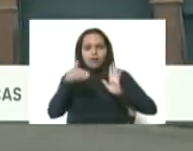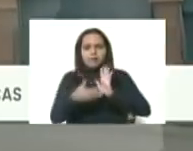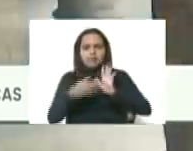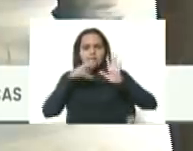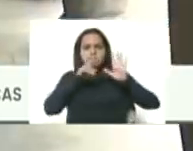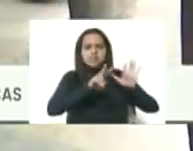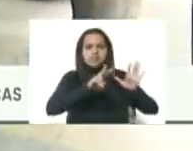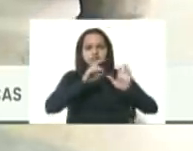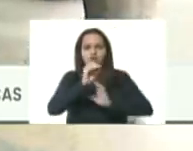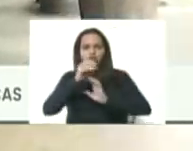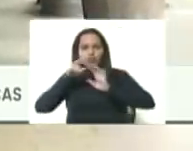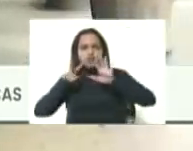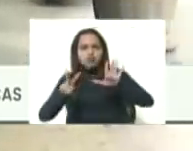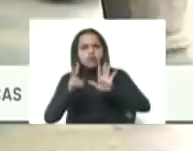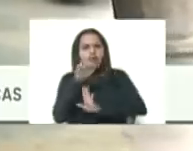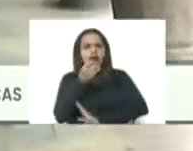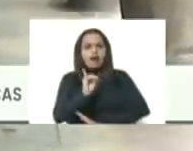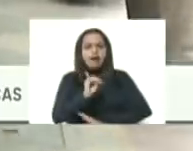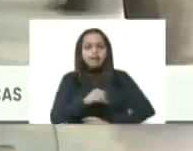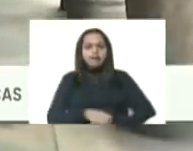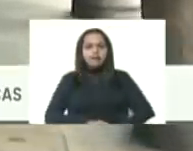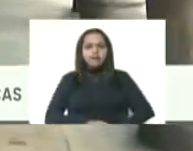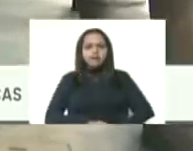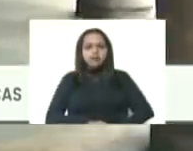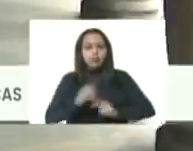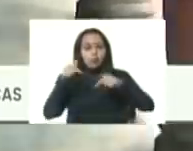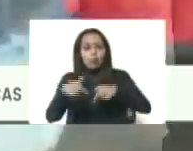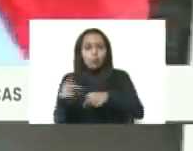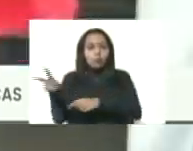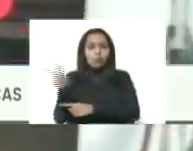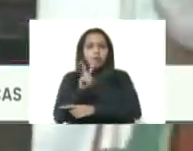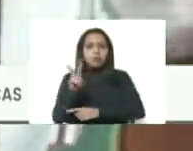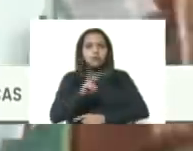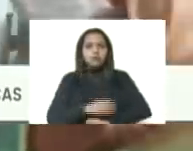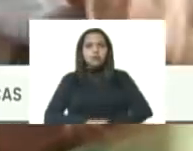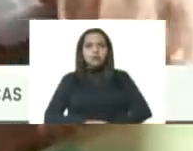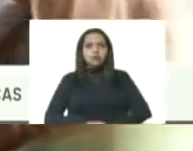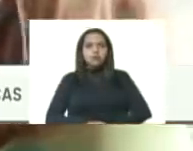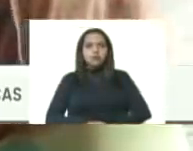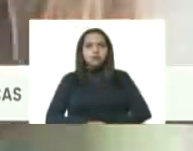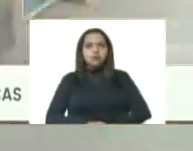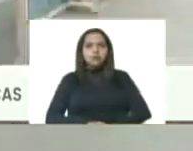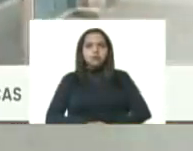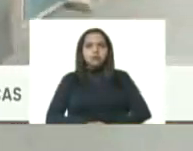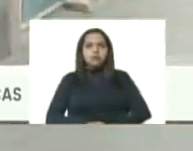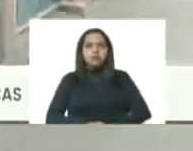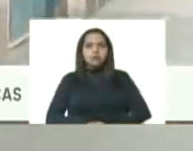de los 9.707 casos que tiene hoy Venezuela,